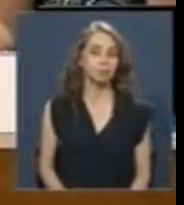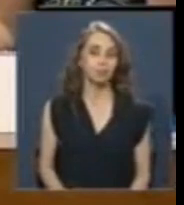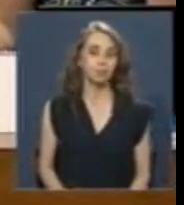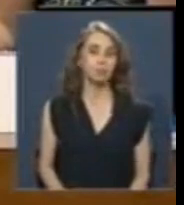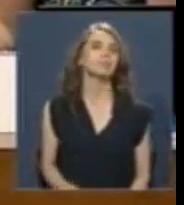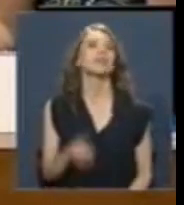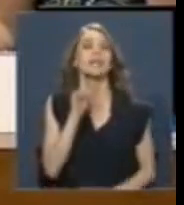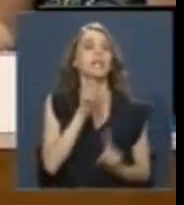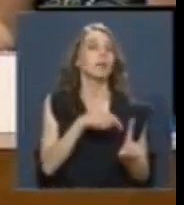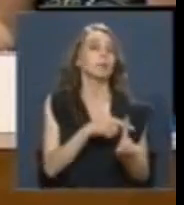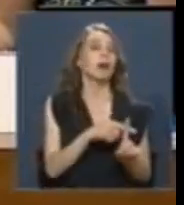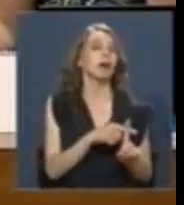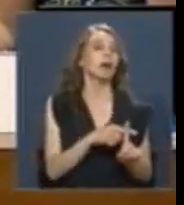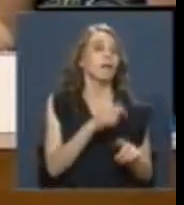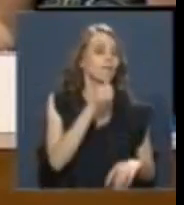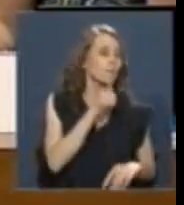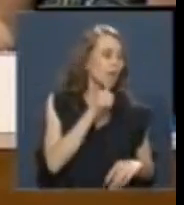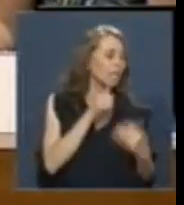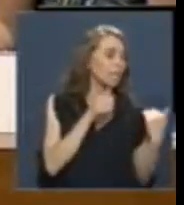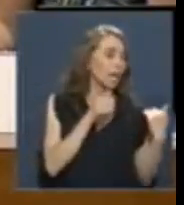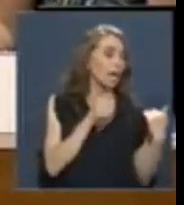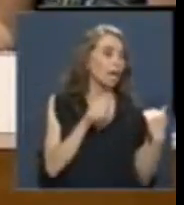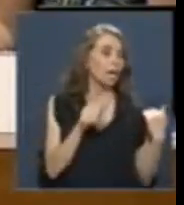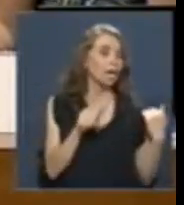¿Alguien más? No, solo me falta Gaona y Paulina.